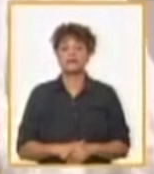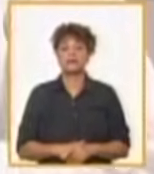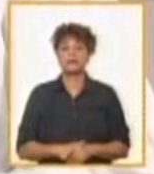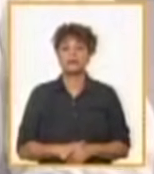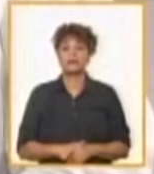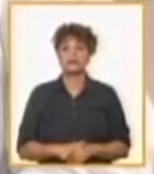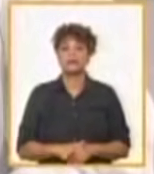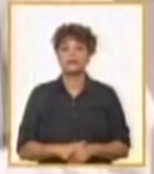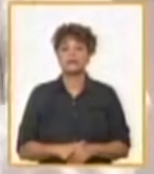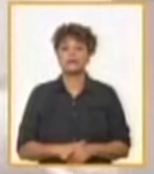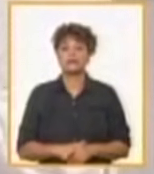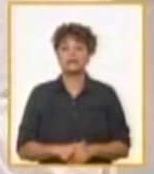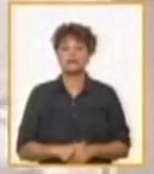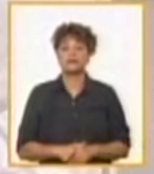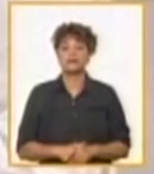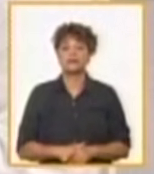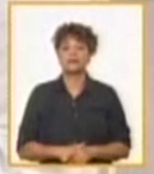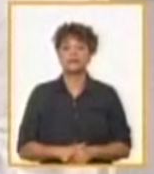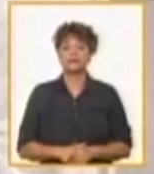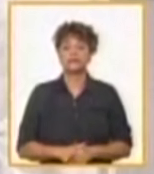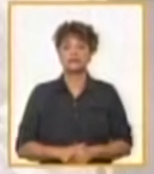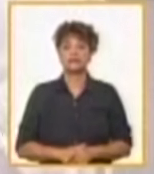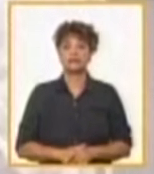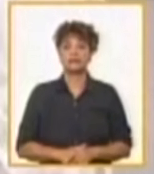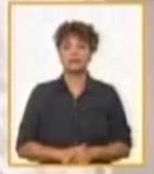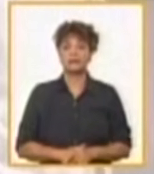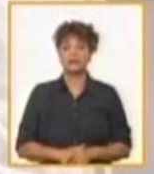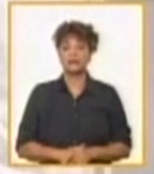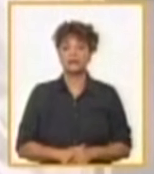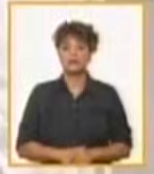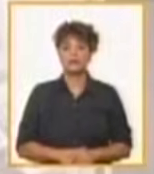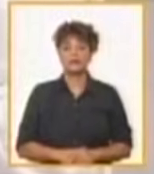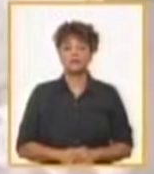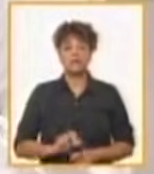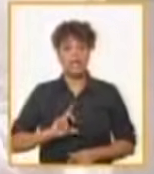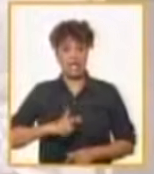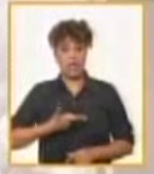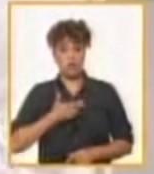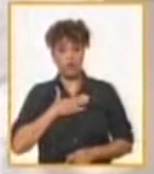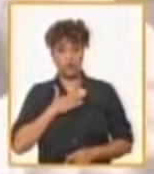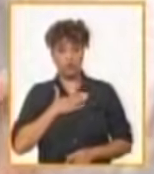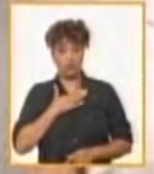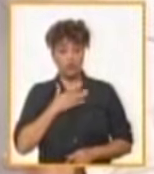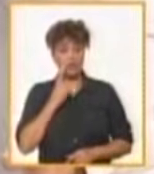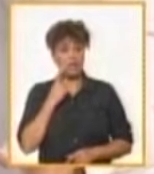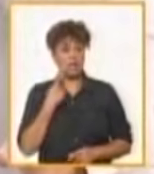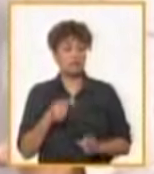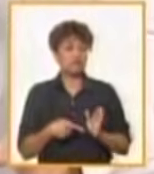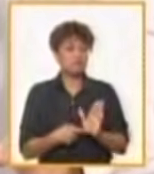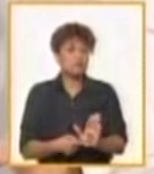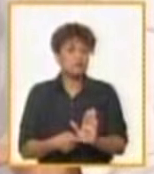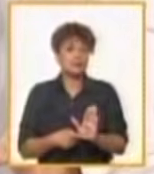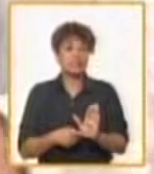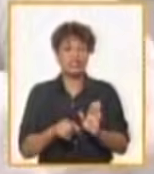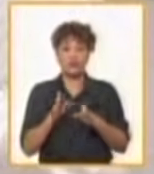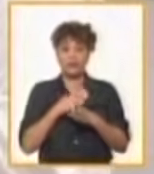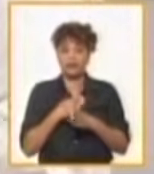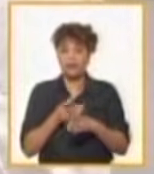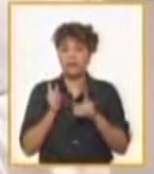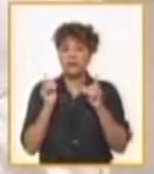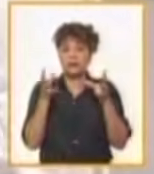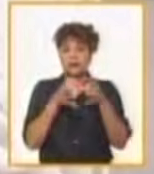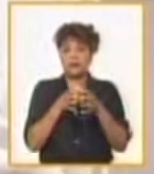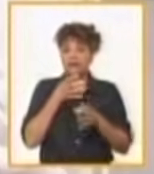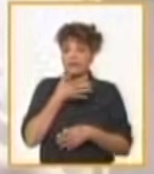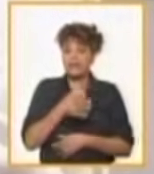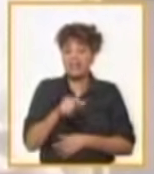a ese sector, y hoy la cultura, como resultado de palabras y todo ese proceso, hoy